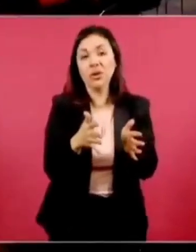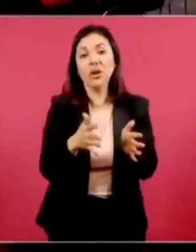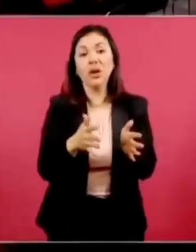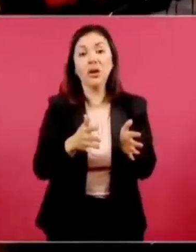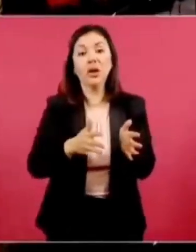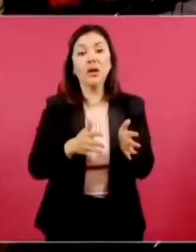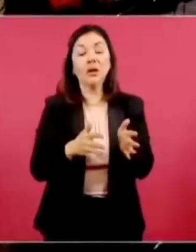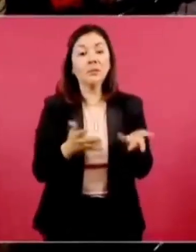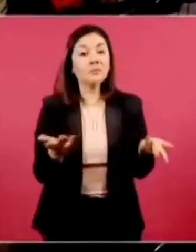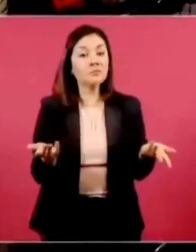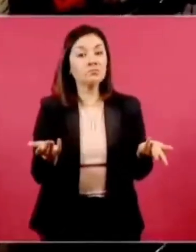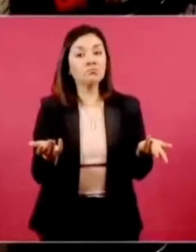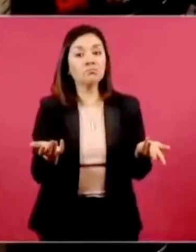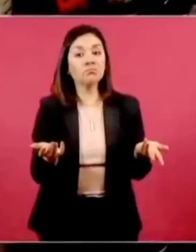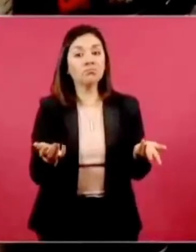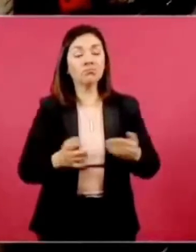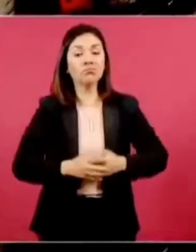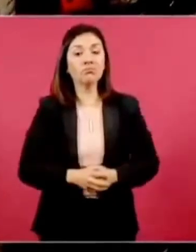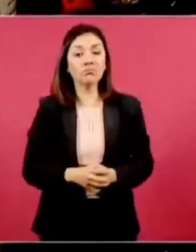¿Cómo?